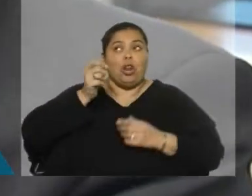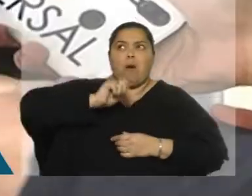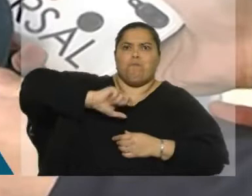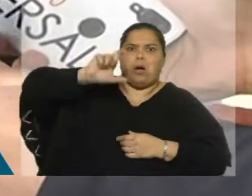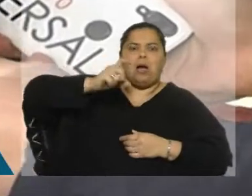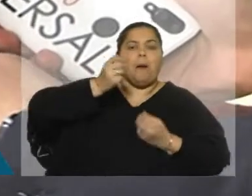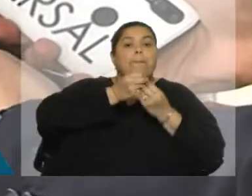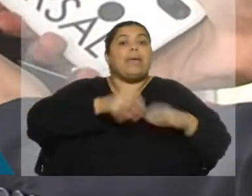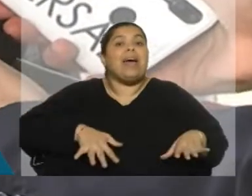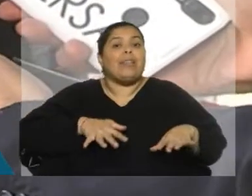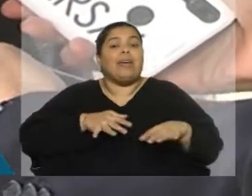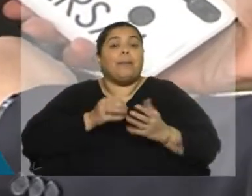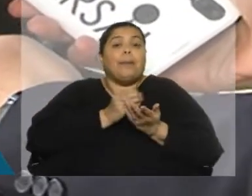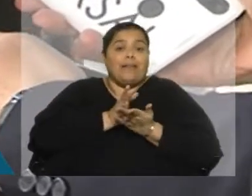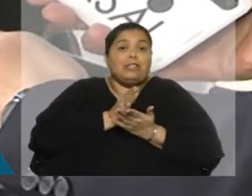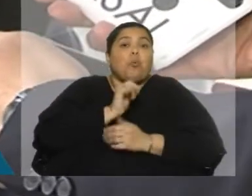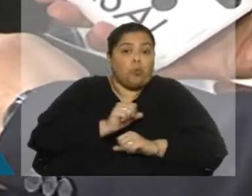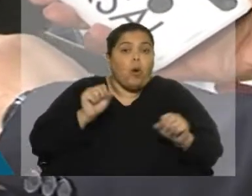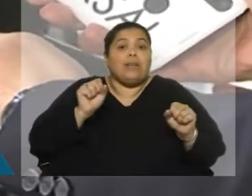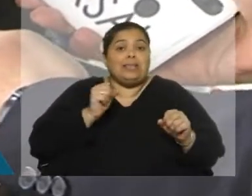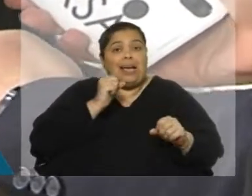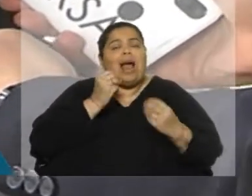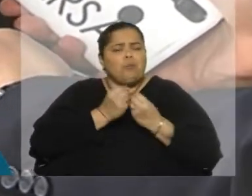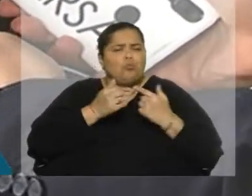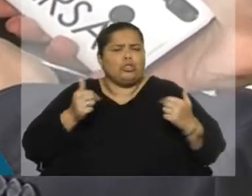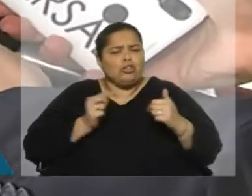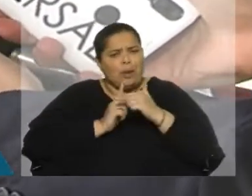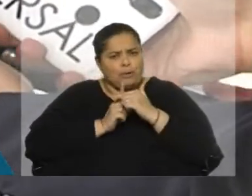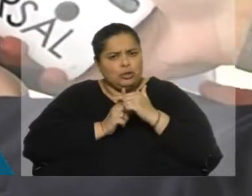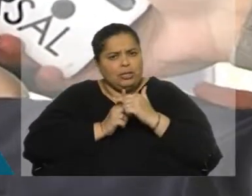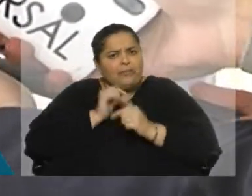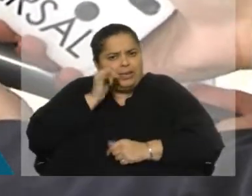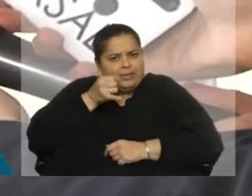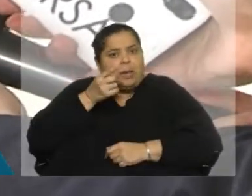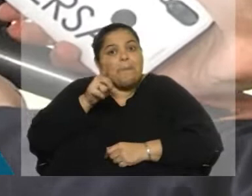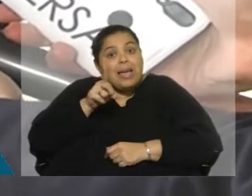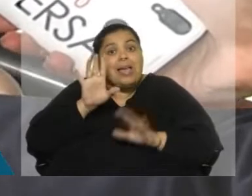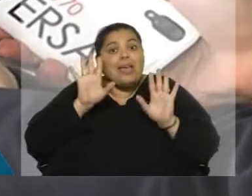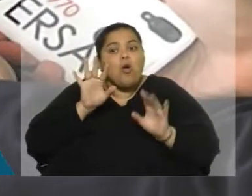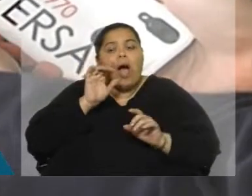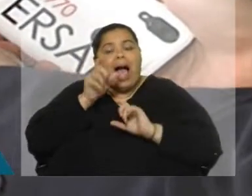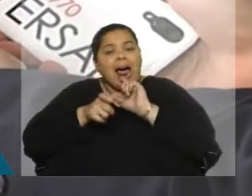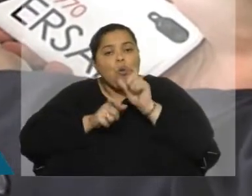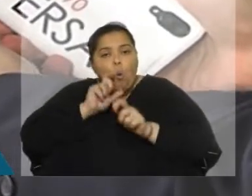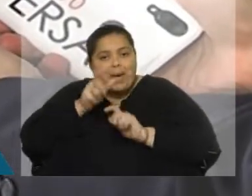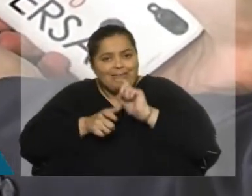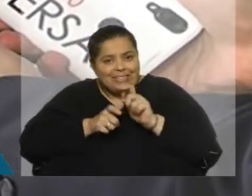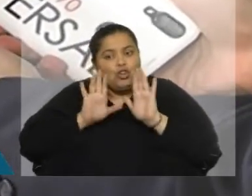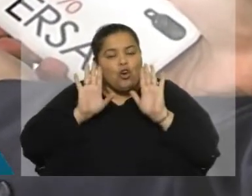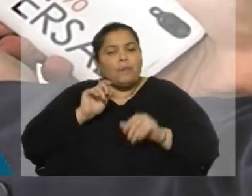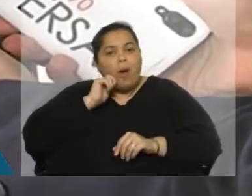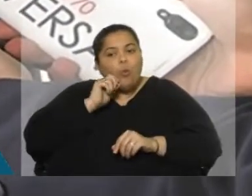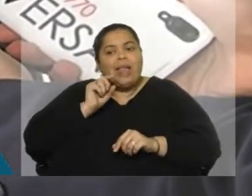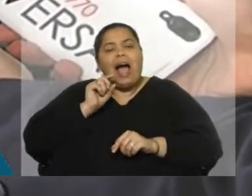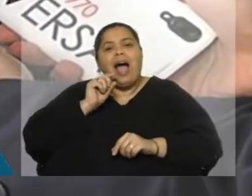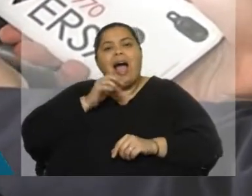cuantas cosas que son positivas. Lo principal es que, a ver, en la argumentación se fundamente muy